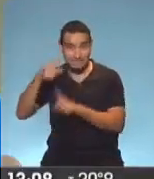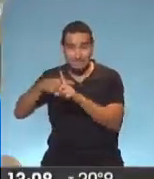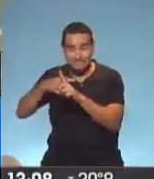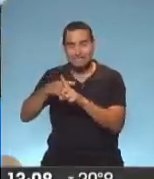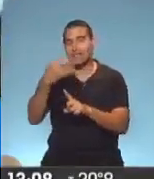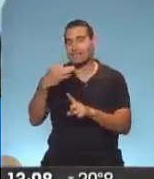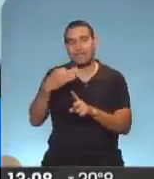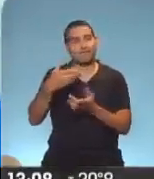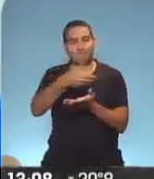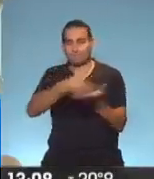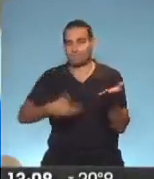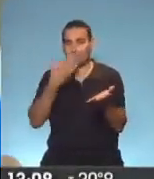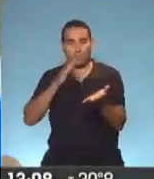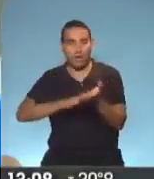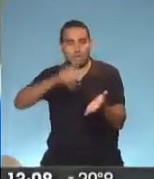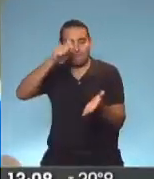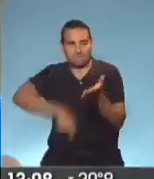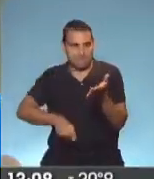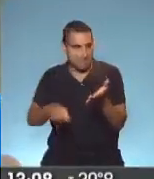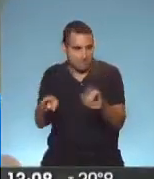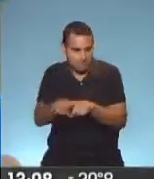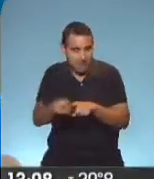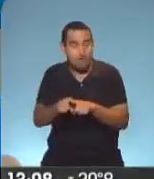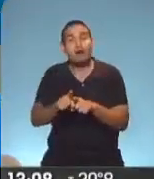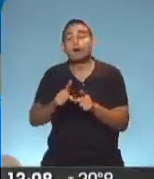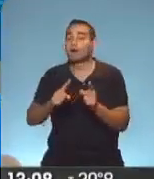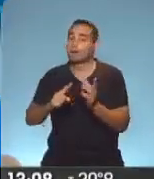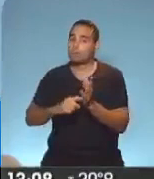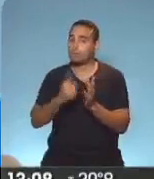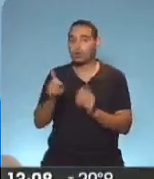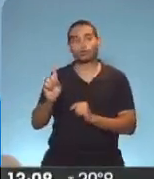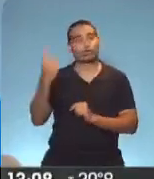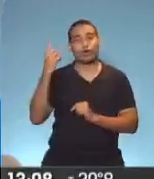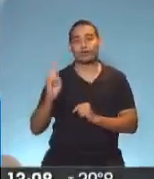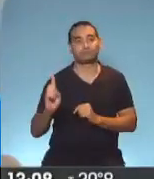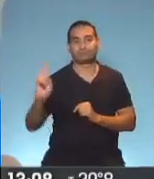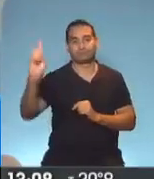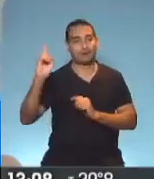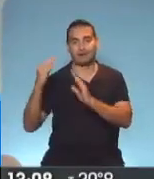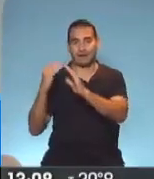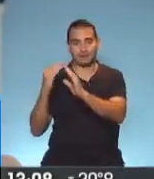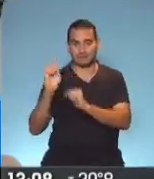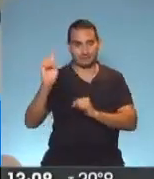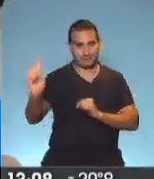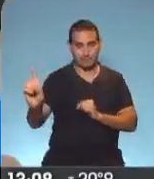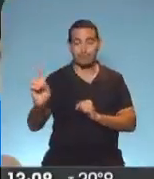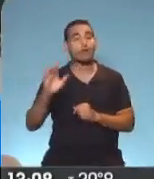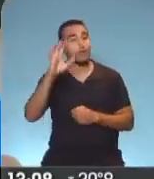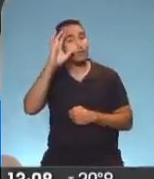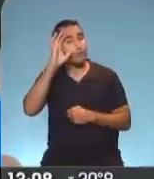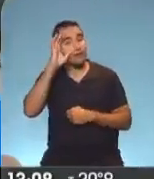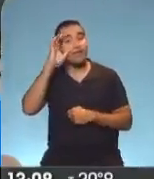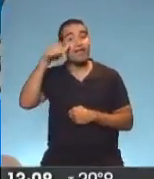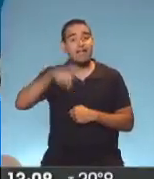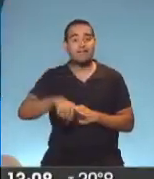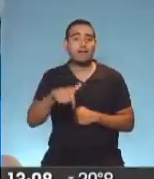debe firmar la misma declaración jurada, pero se va por sus propios medios hacia su casa. Recordemos que esta